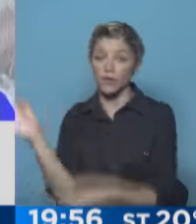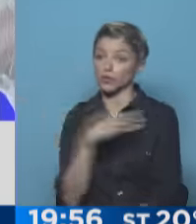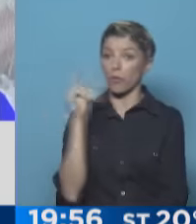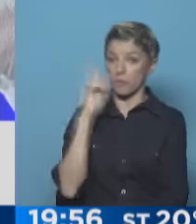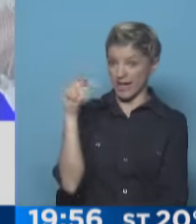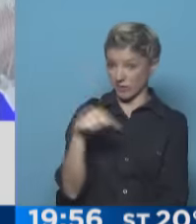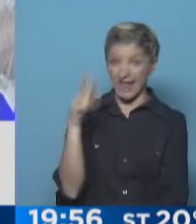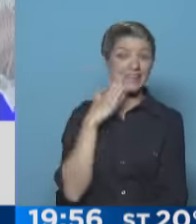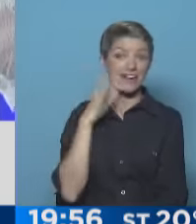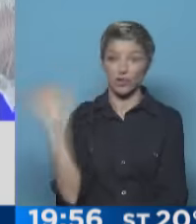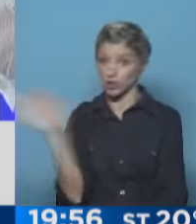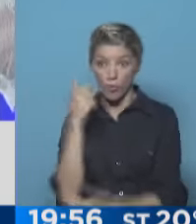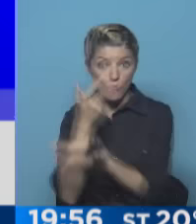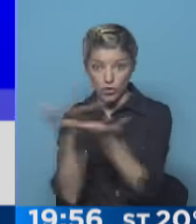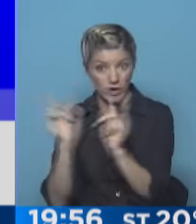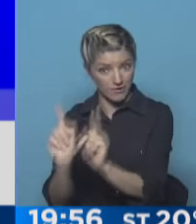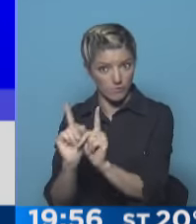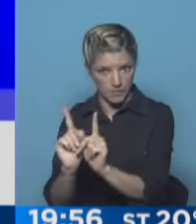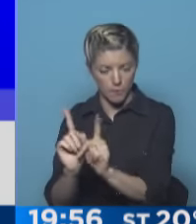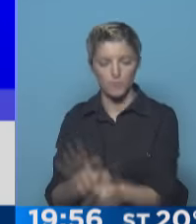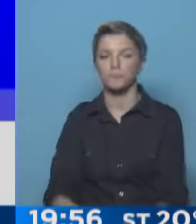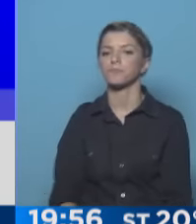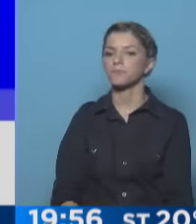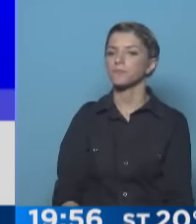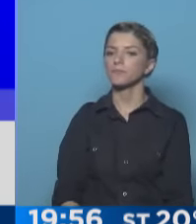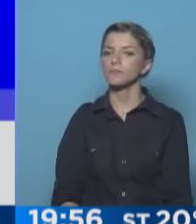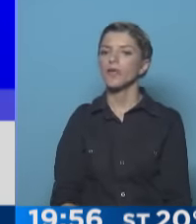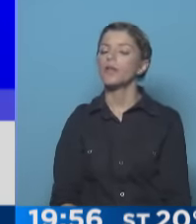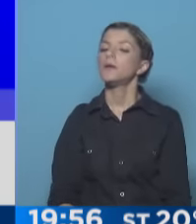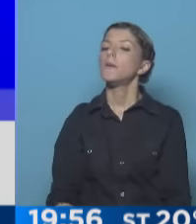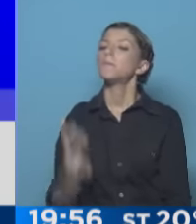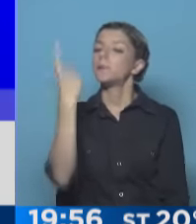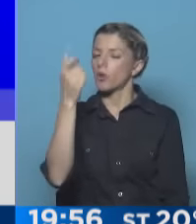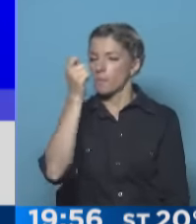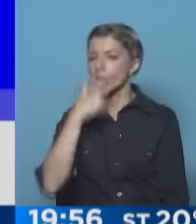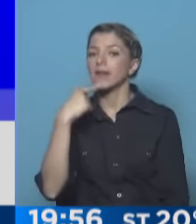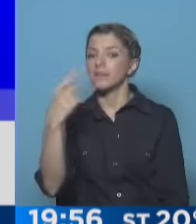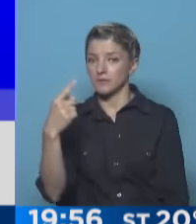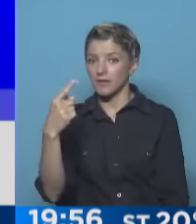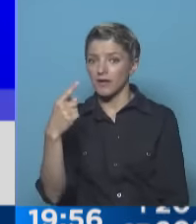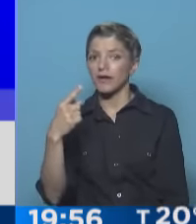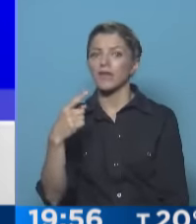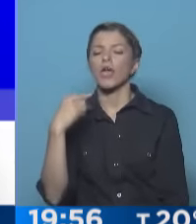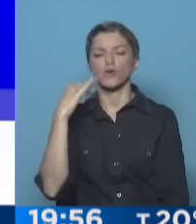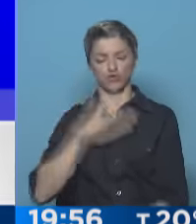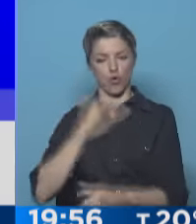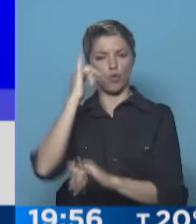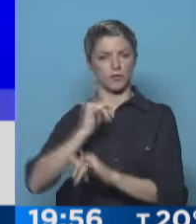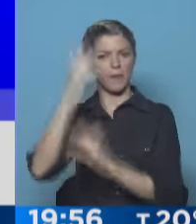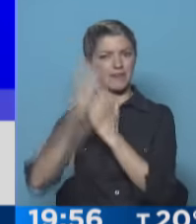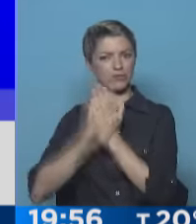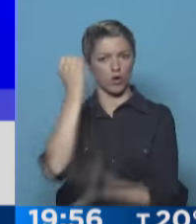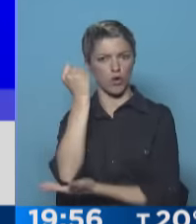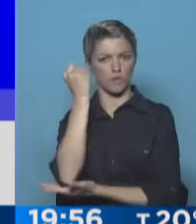durante toda esta tarde gobernador primero el sincericidio de macri cuando ratifica de que no va a dar el nombre de ministro